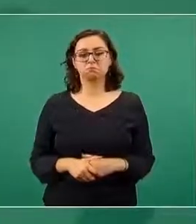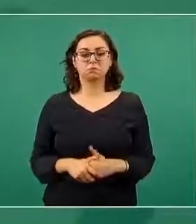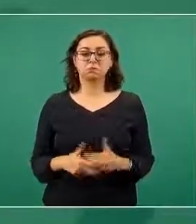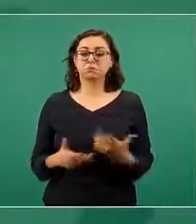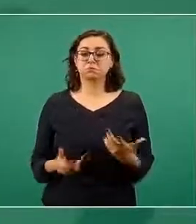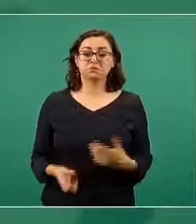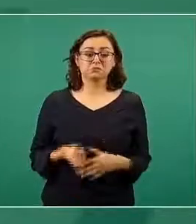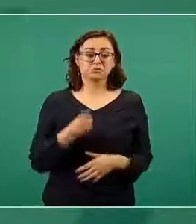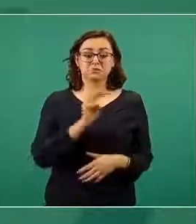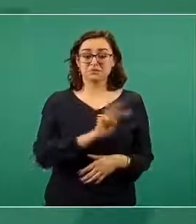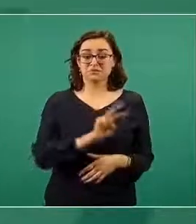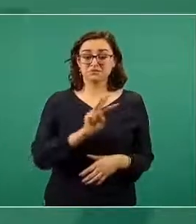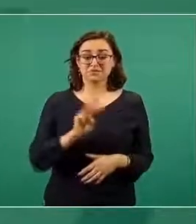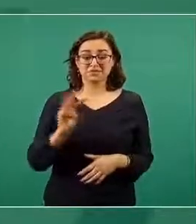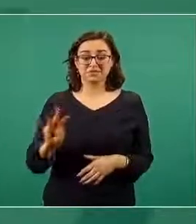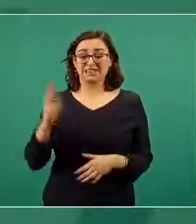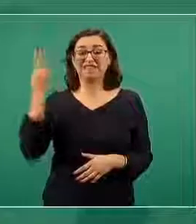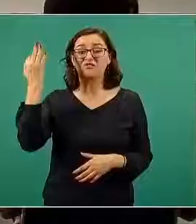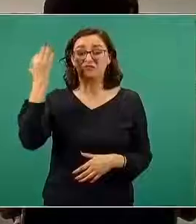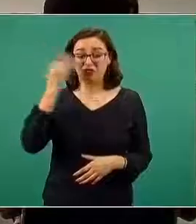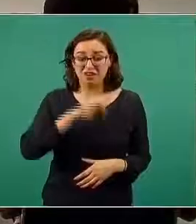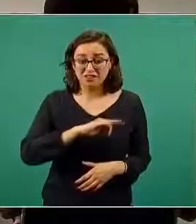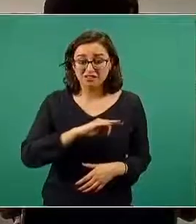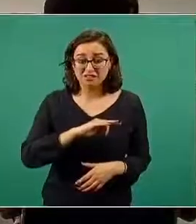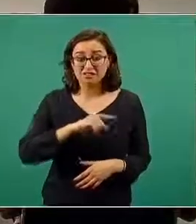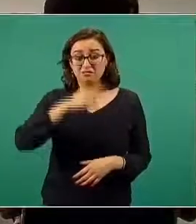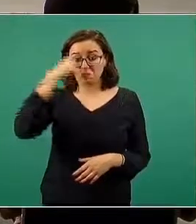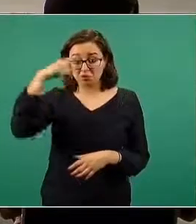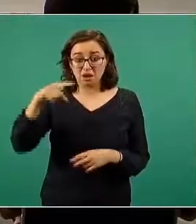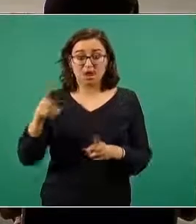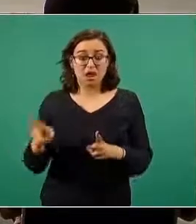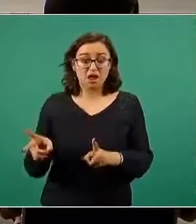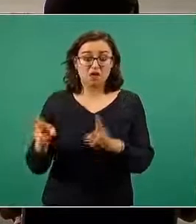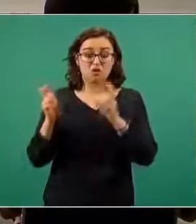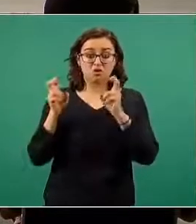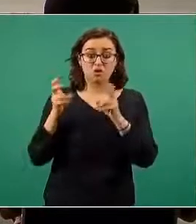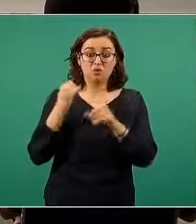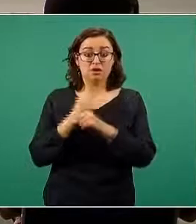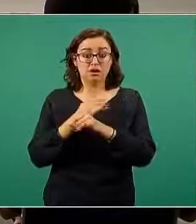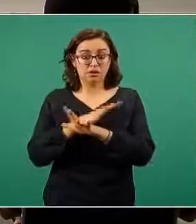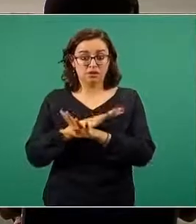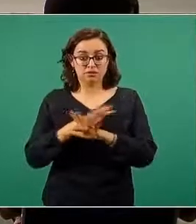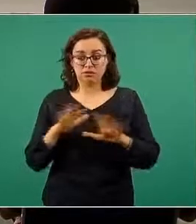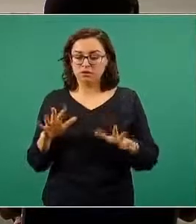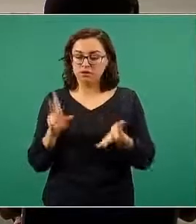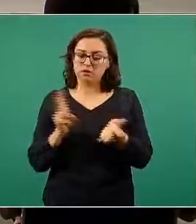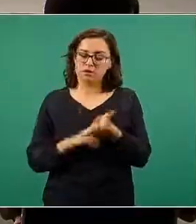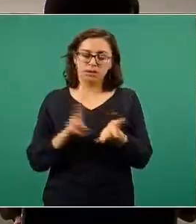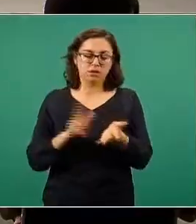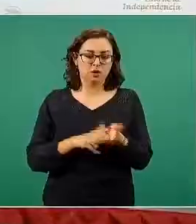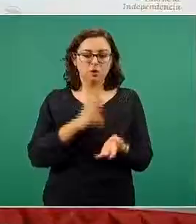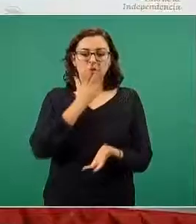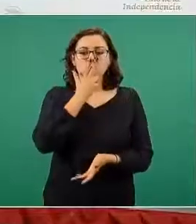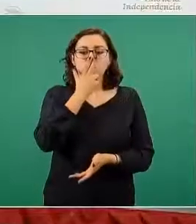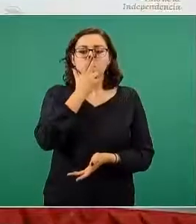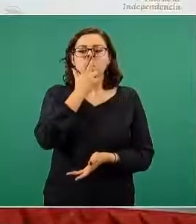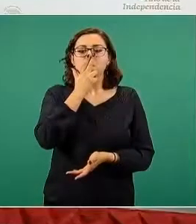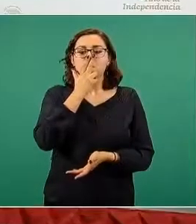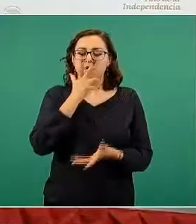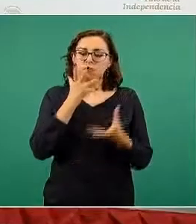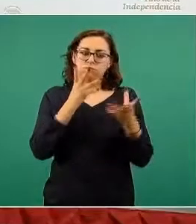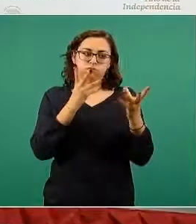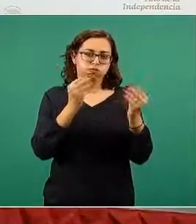páginas que lo que buscan son robar nuestra información, que es valiosísima, ¿sí?